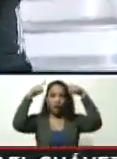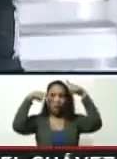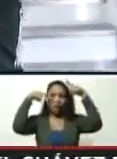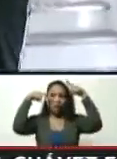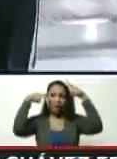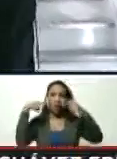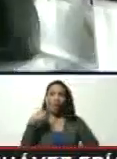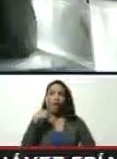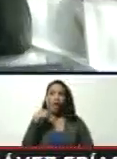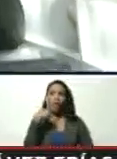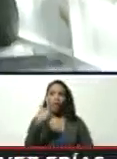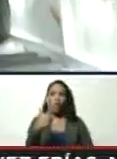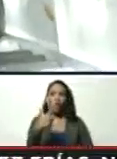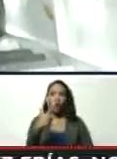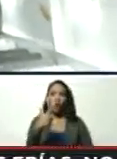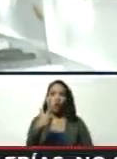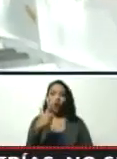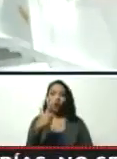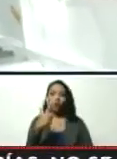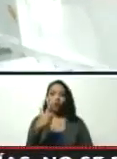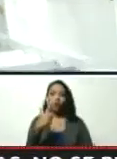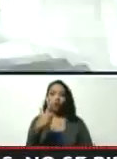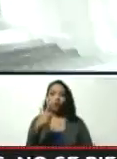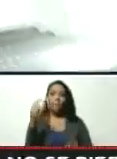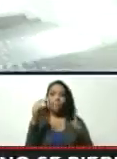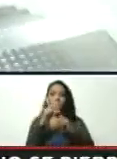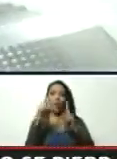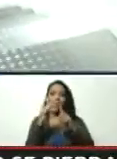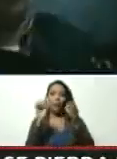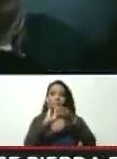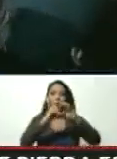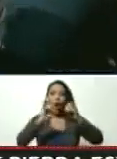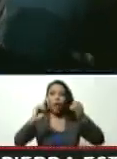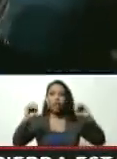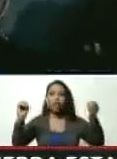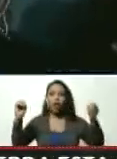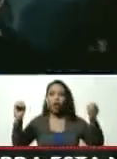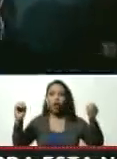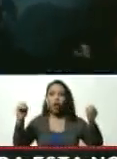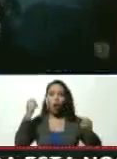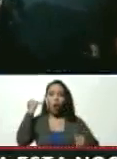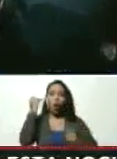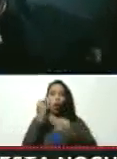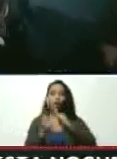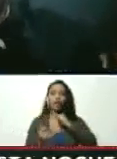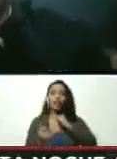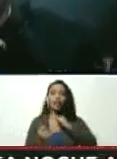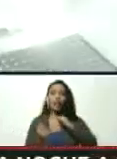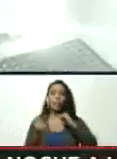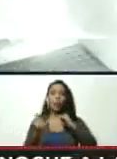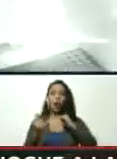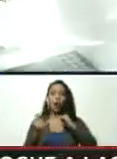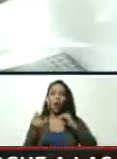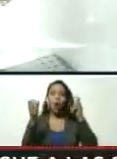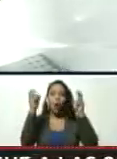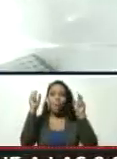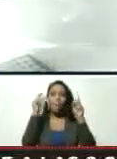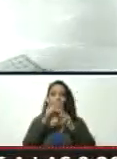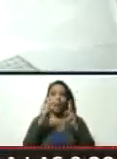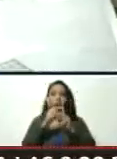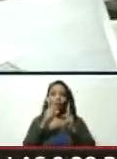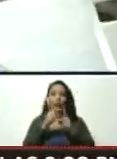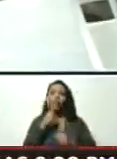lanzó lo que se llamó y quedó para la historia como la última proclama del comandante Hugo Rafael